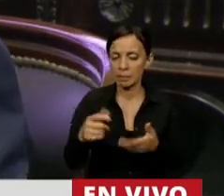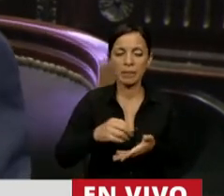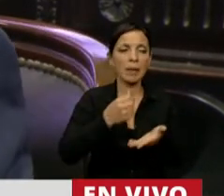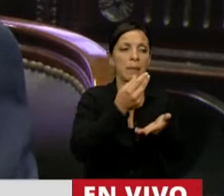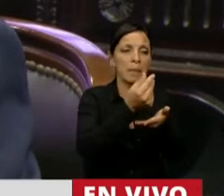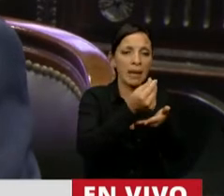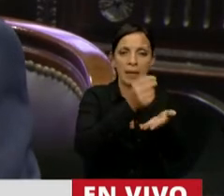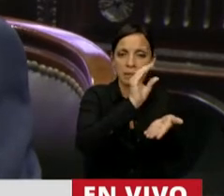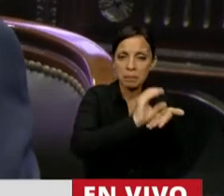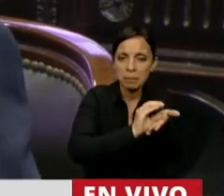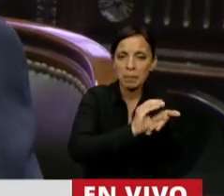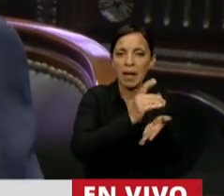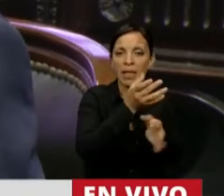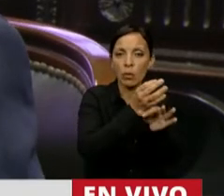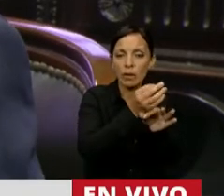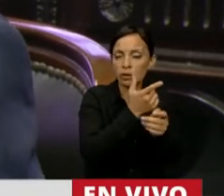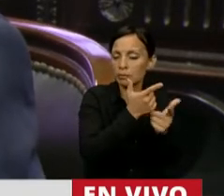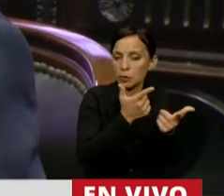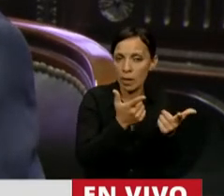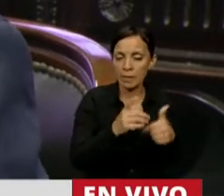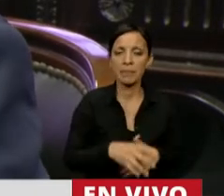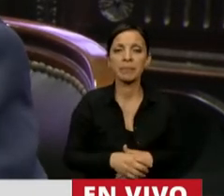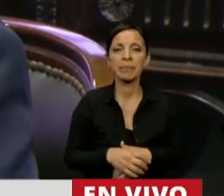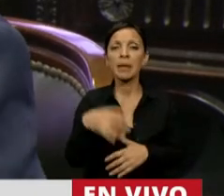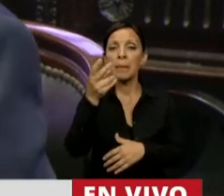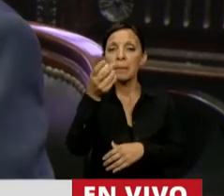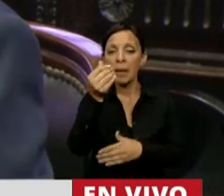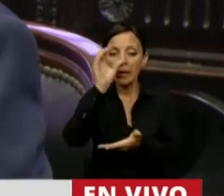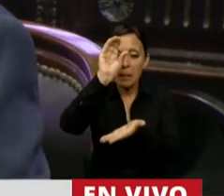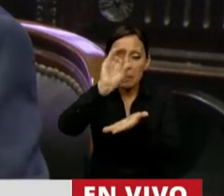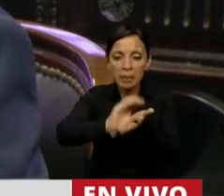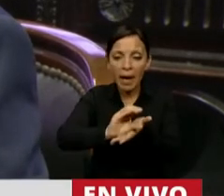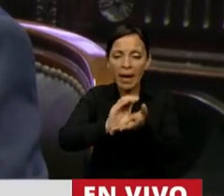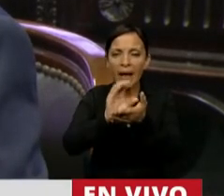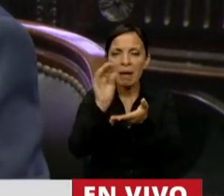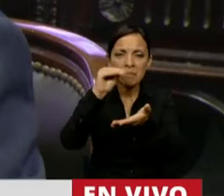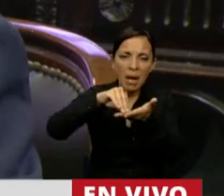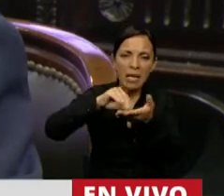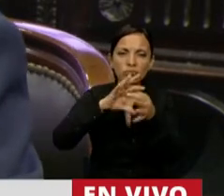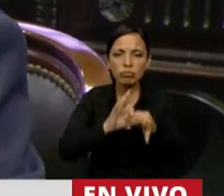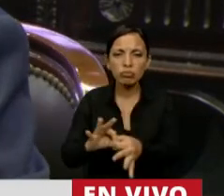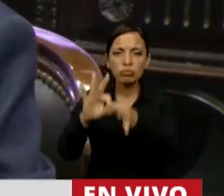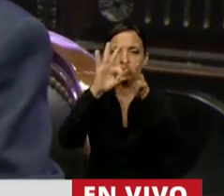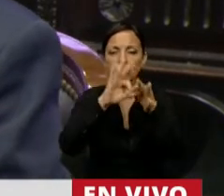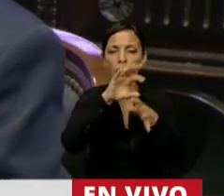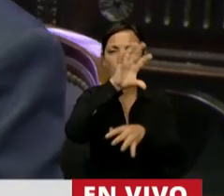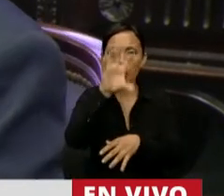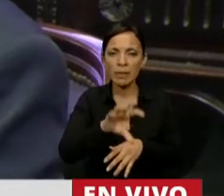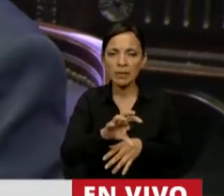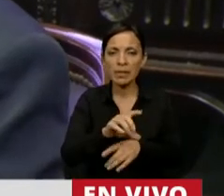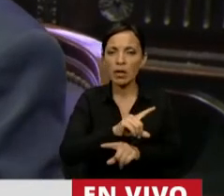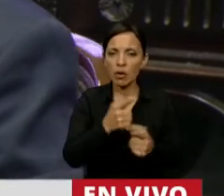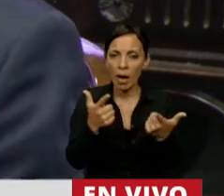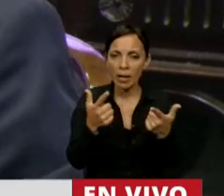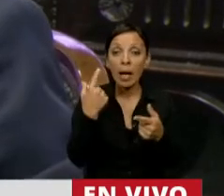en la Argentina, no hay plata para afianzar el federalismo en la Argentina, pero sí hay plata